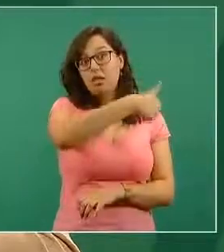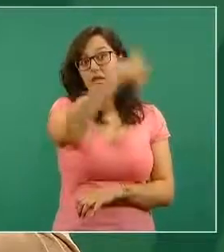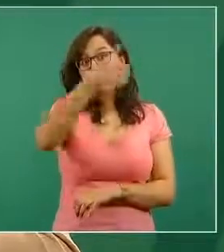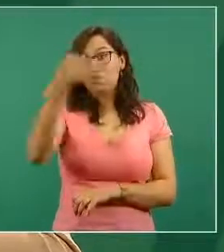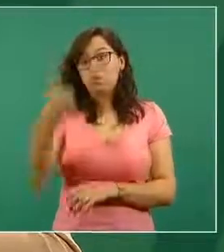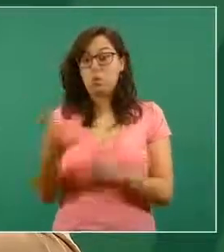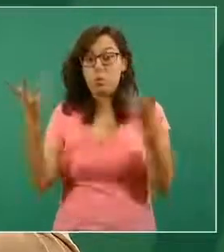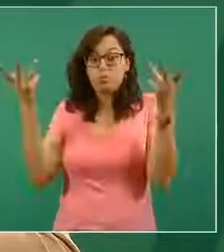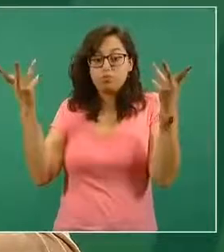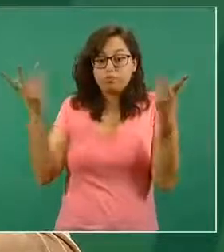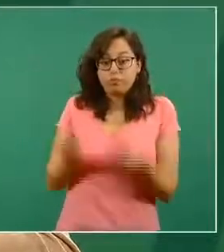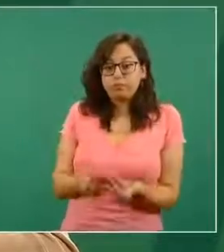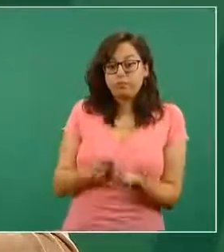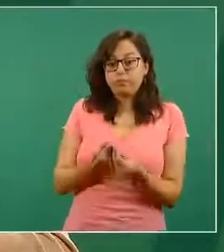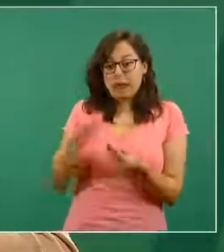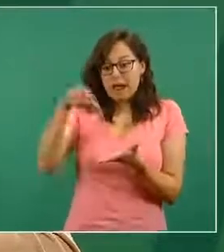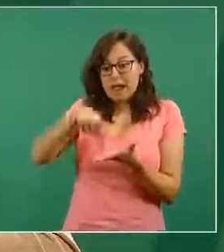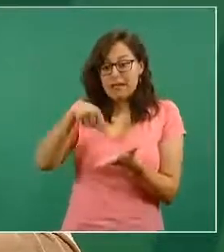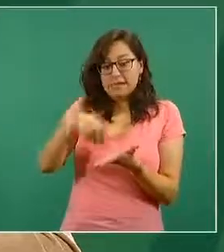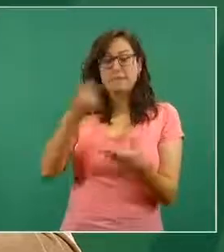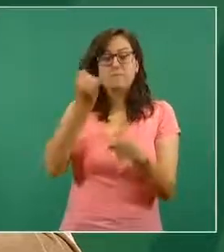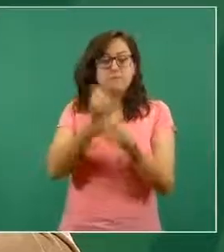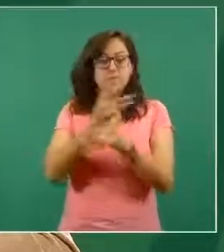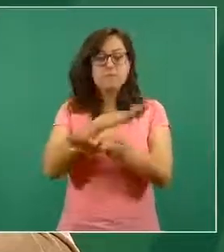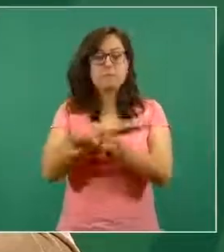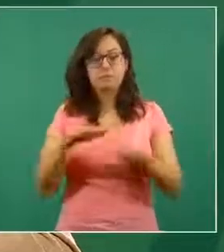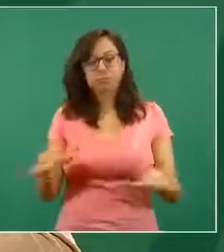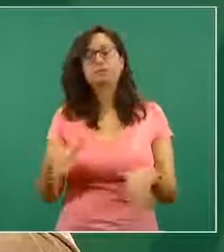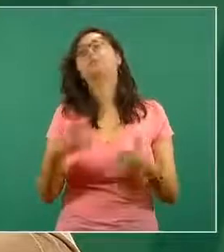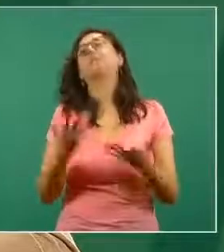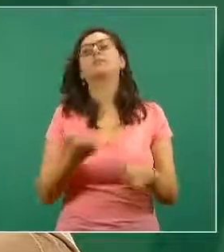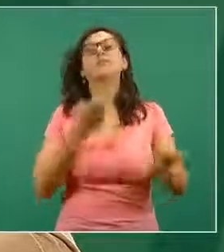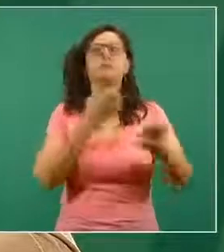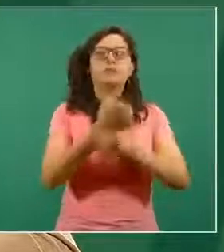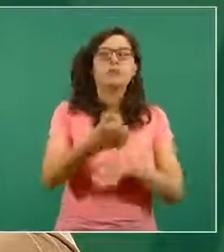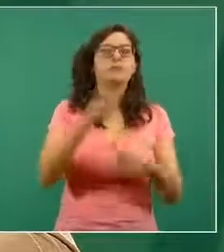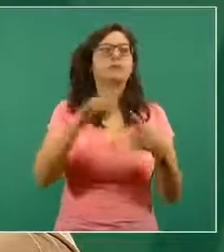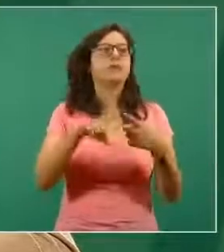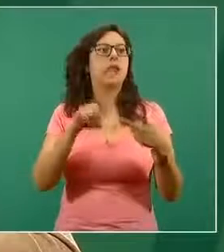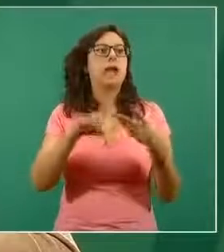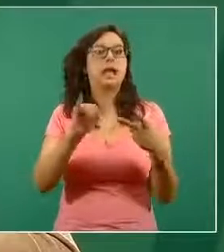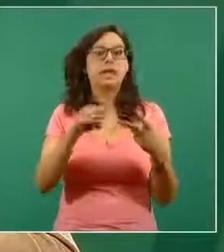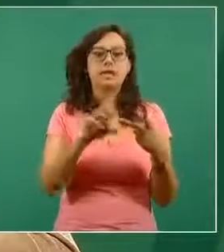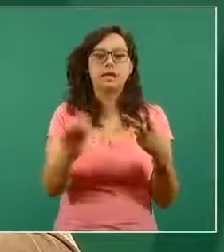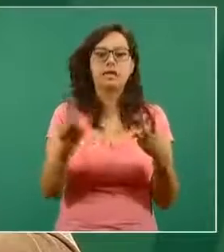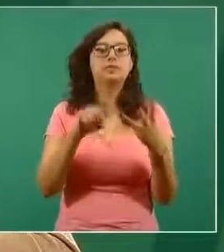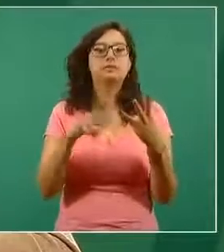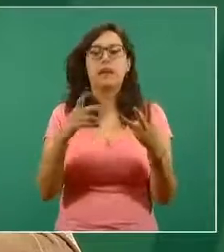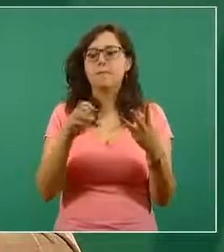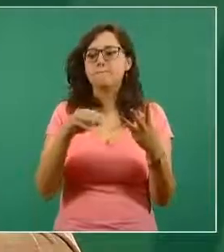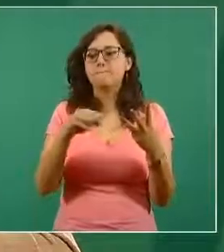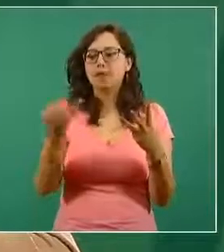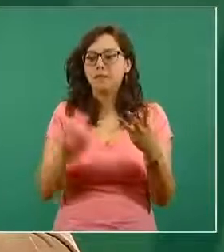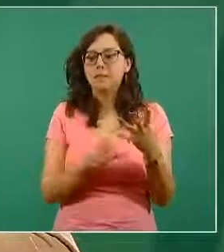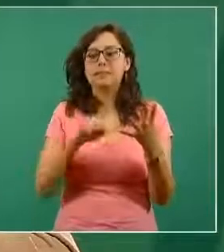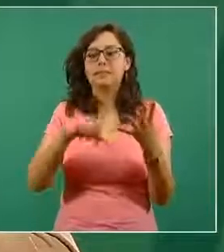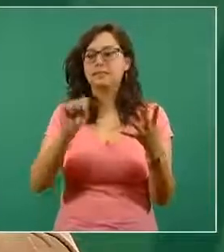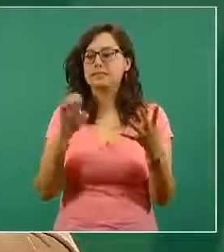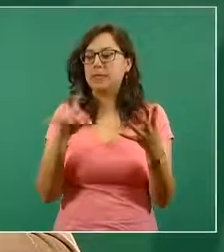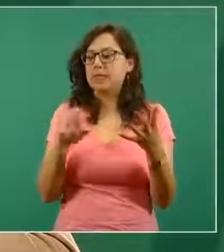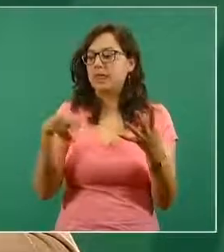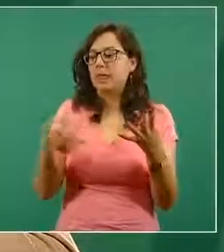Secretaría de Salud, sino que proviene de las unidades de la Secretaría de Salud, del IMSS Bienestar, de Pemex, Sedena, Semar e